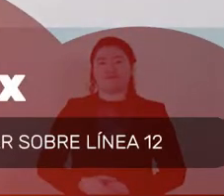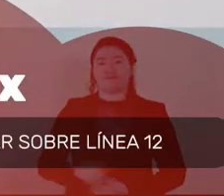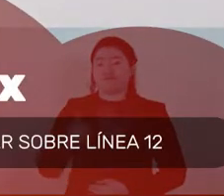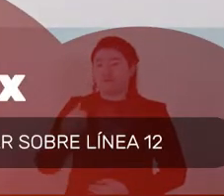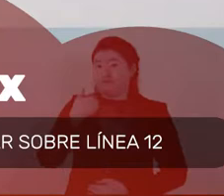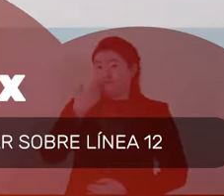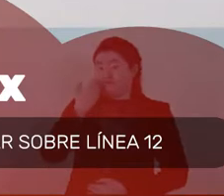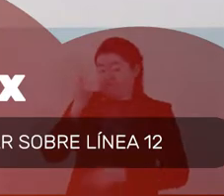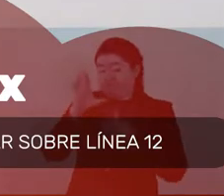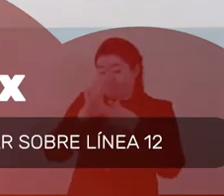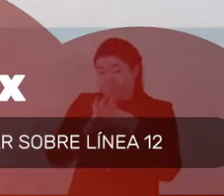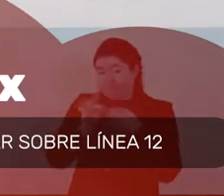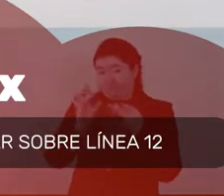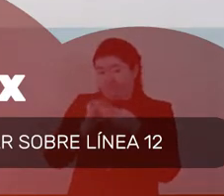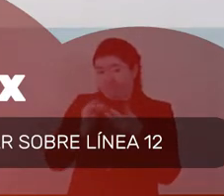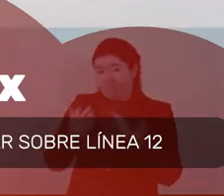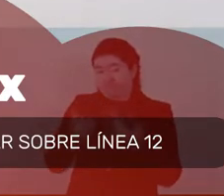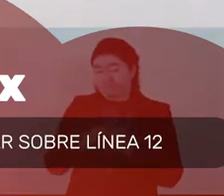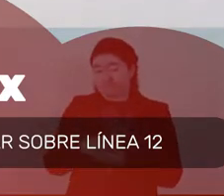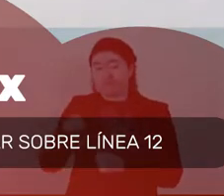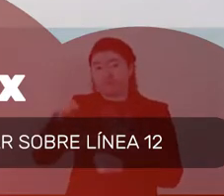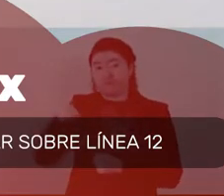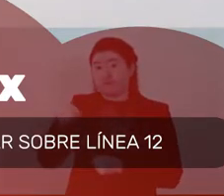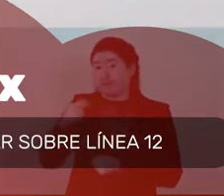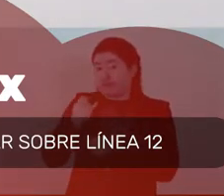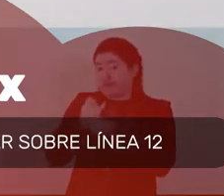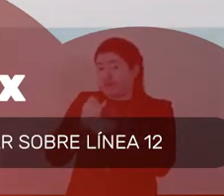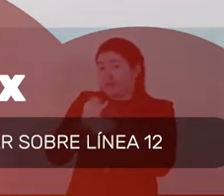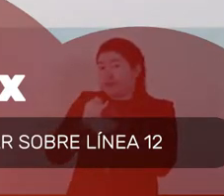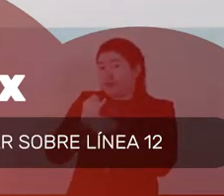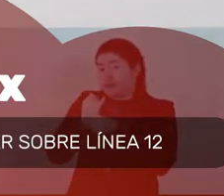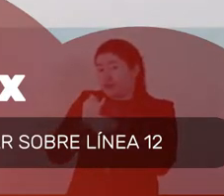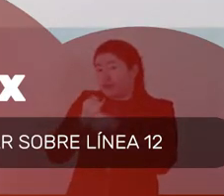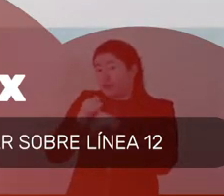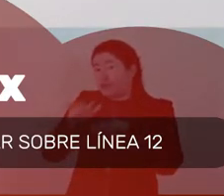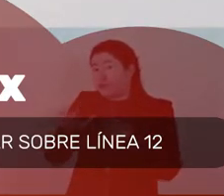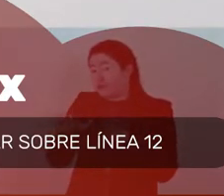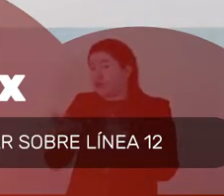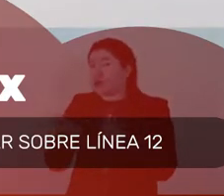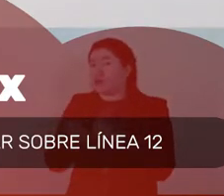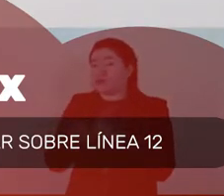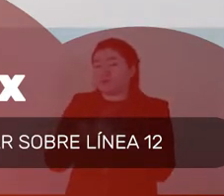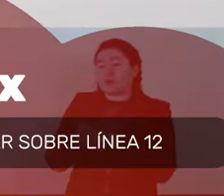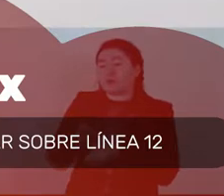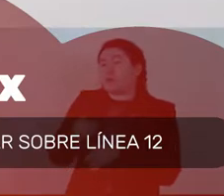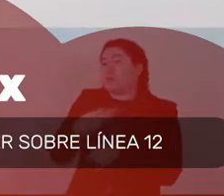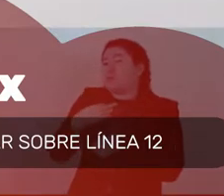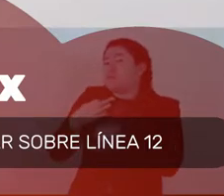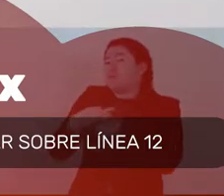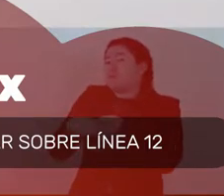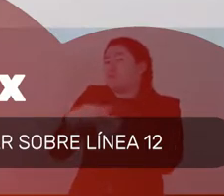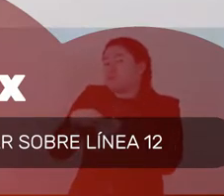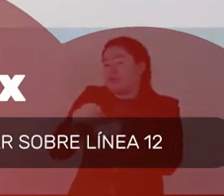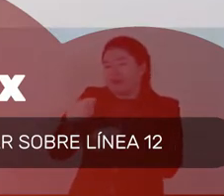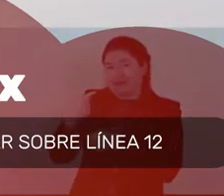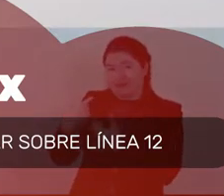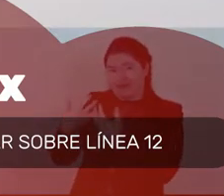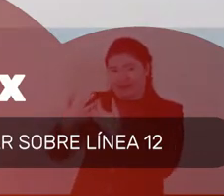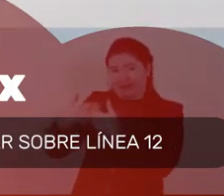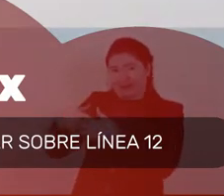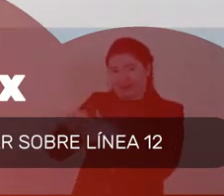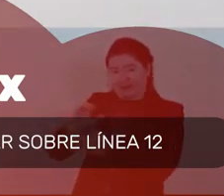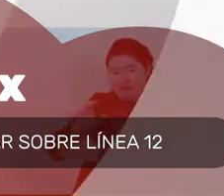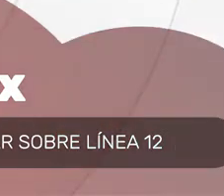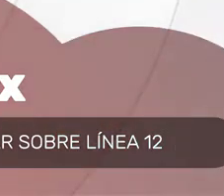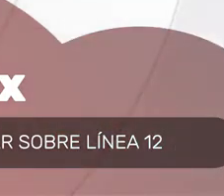transporte colectivo metro, que ocurrió el pasado 3 de mayo, fue provocado por una falla estructural, de acuerdo a los resultados preliminares del dictamen pericial que realizó la